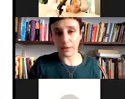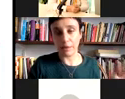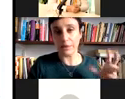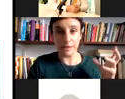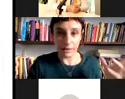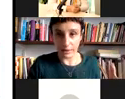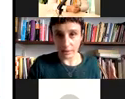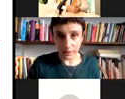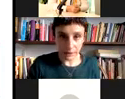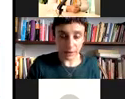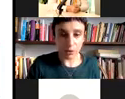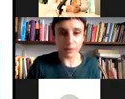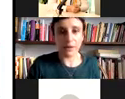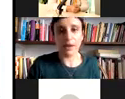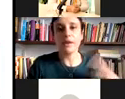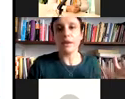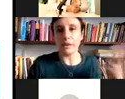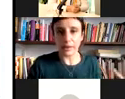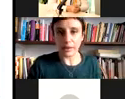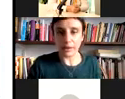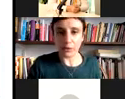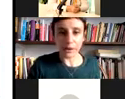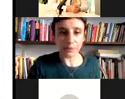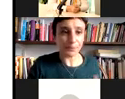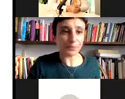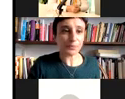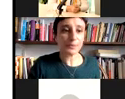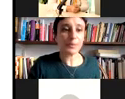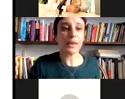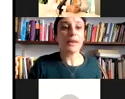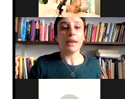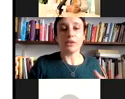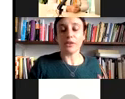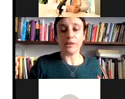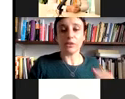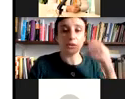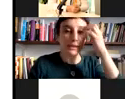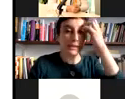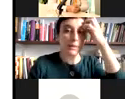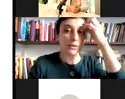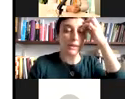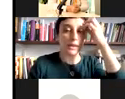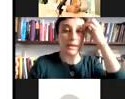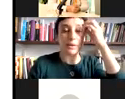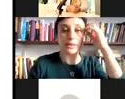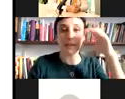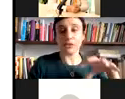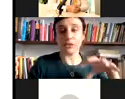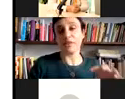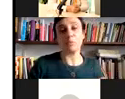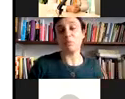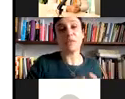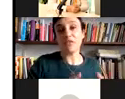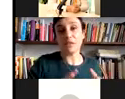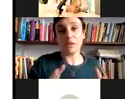a la discapacidad desde esta óptica y desde ahí actuar. Entonces esto, lo que decíamos, la discapacidad entonces